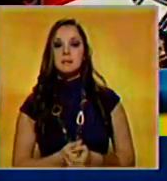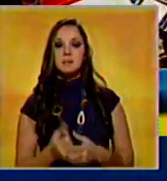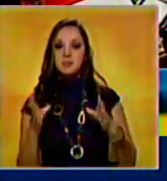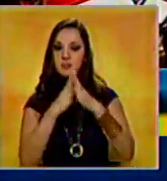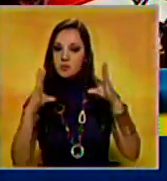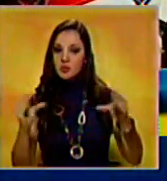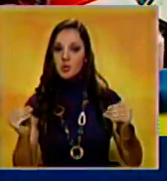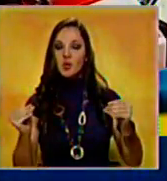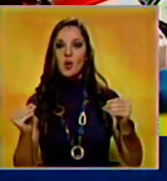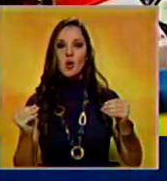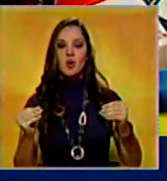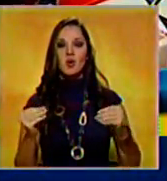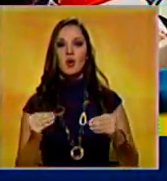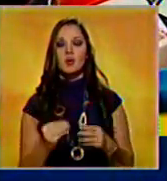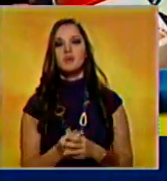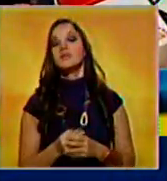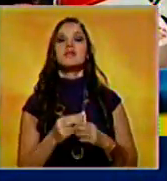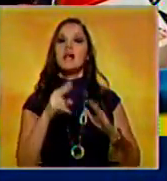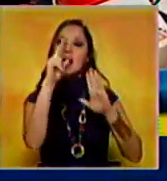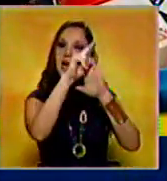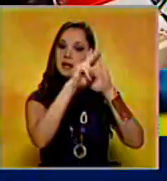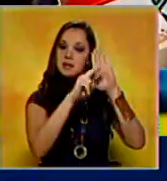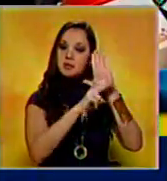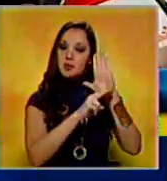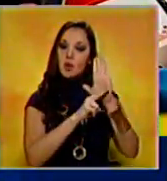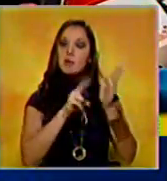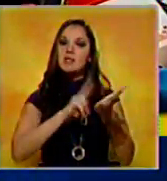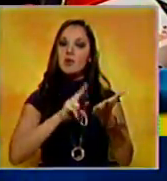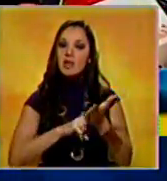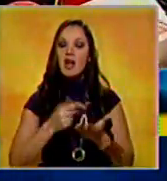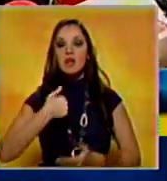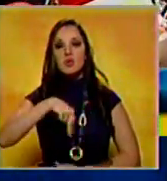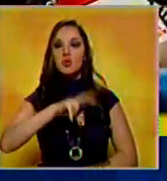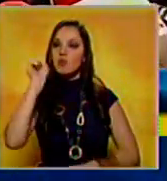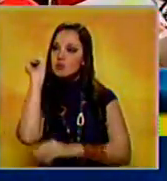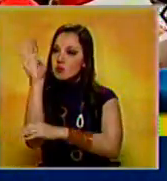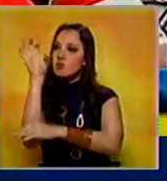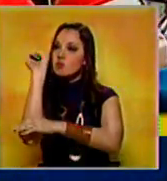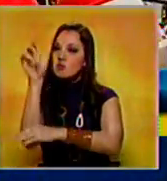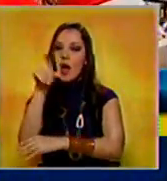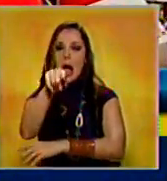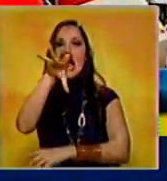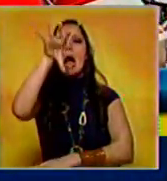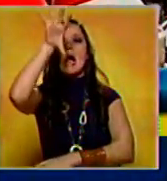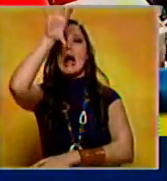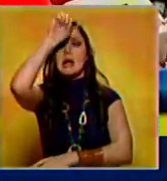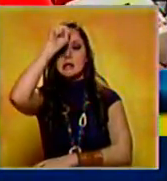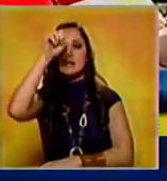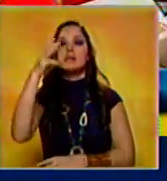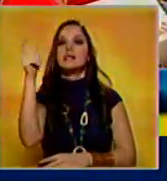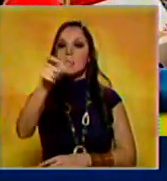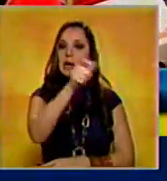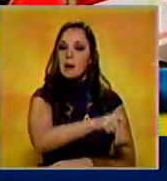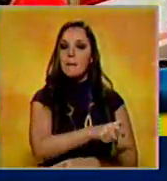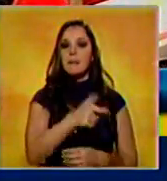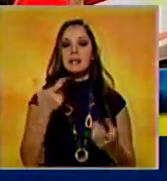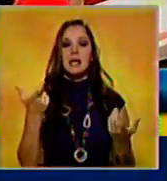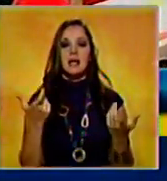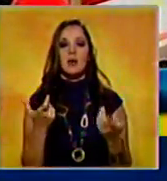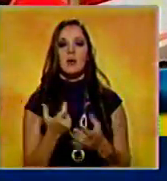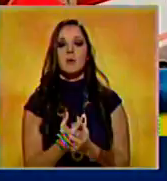todo lo que es las medidas de seguridad, charlas de prevención, charlas con los pasajeros,